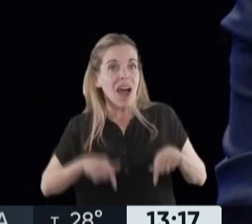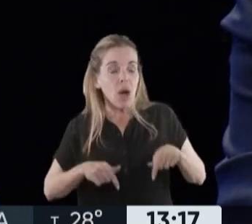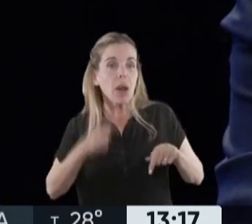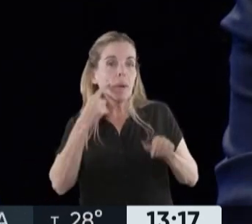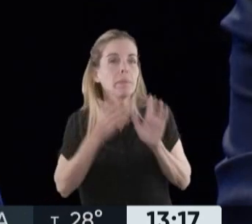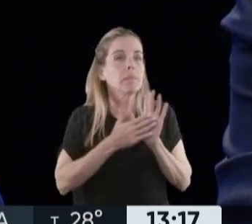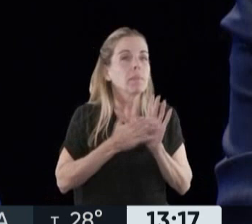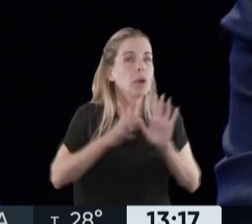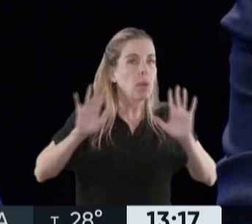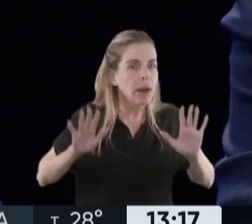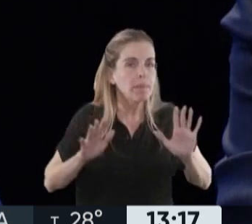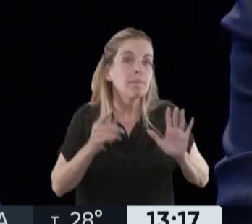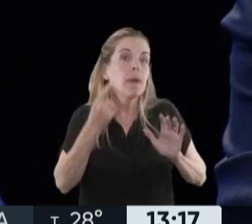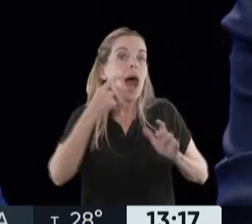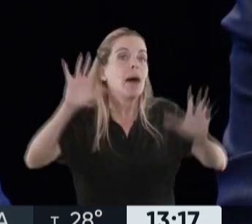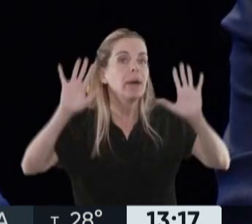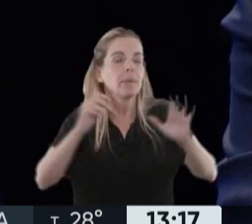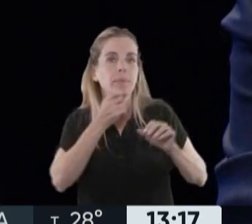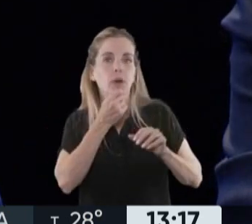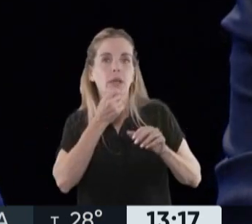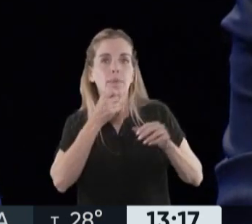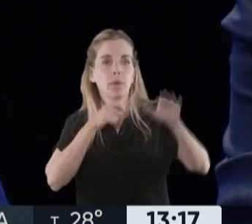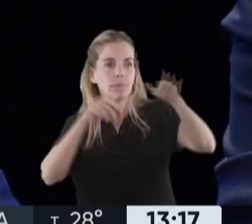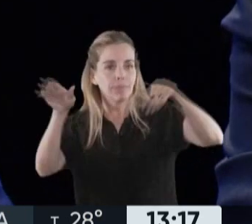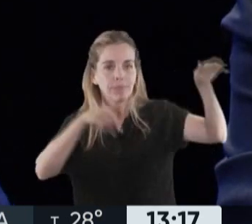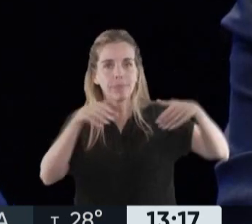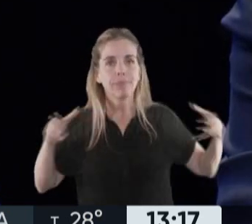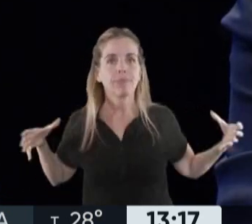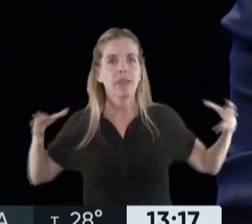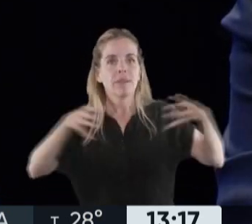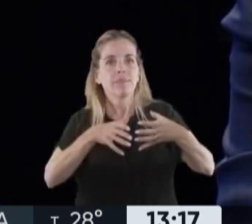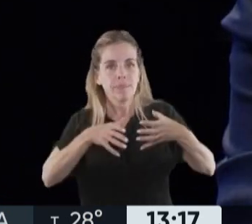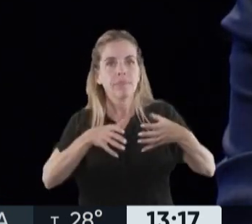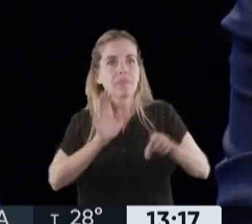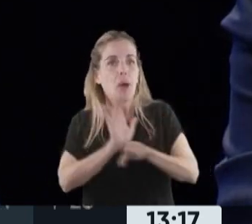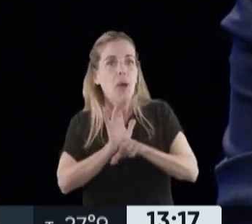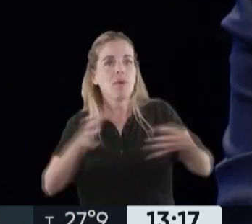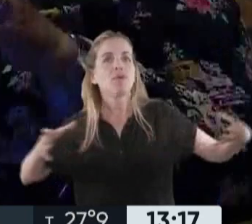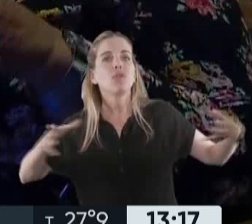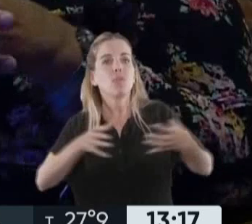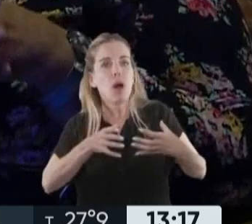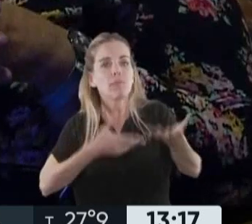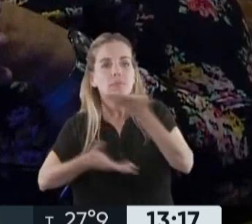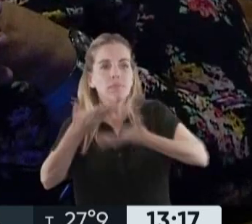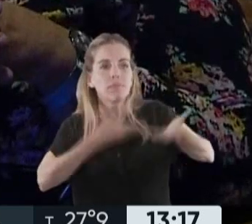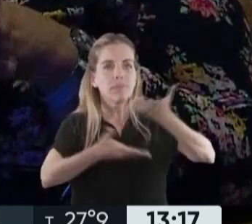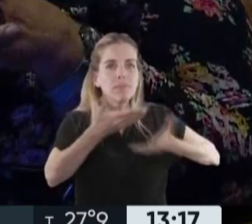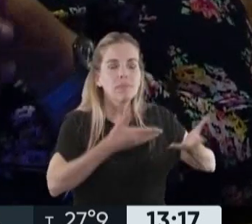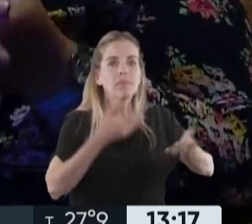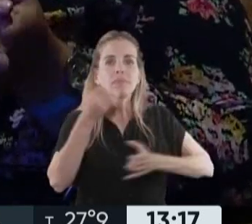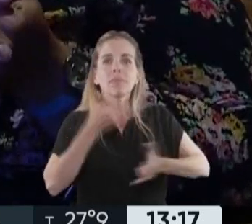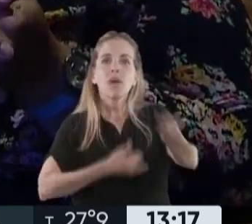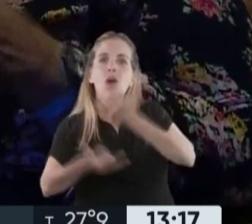probamos de sentarnos a una mesa, contarnos qué nos pasa, hagamos una suerte de terapia de grupo y encontremos una solución en